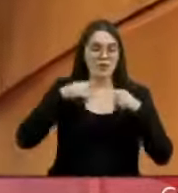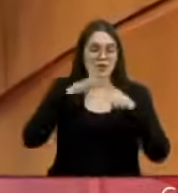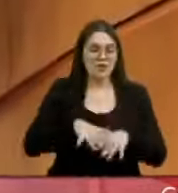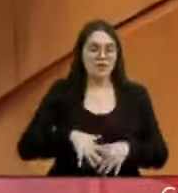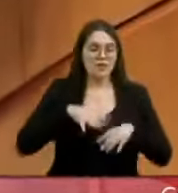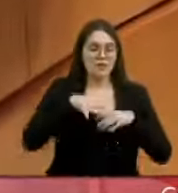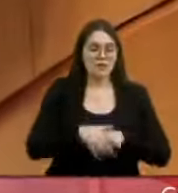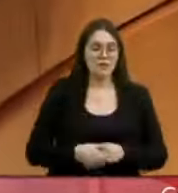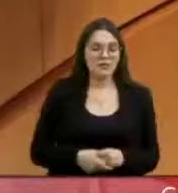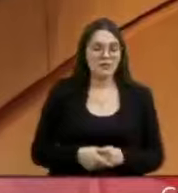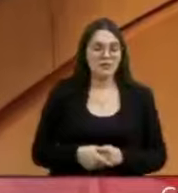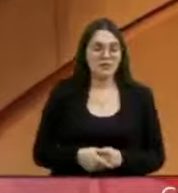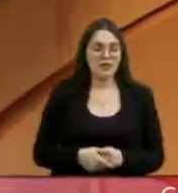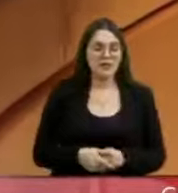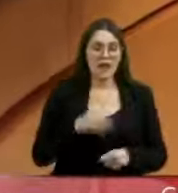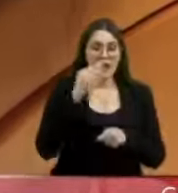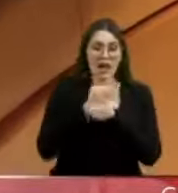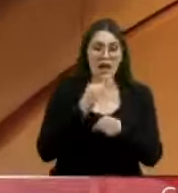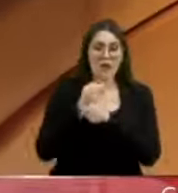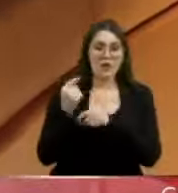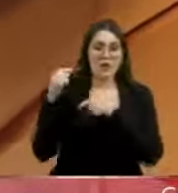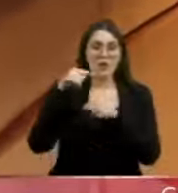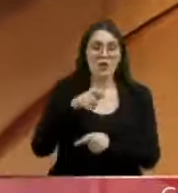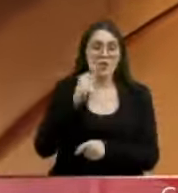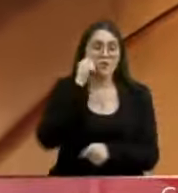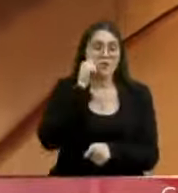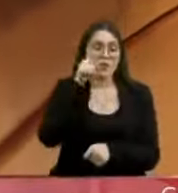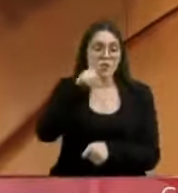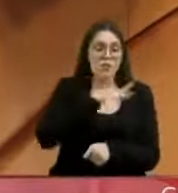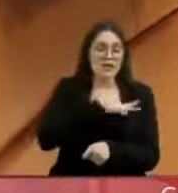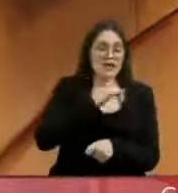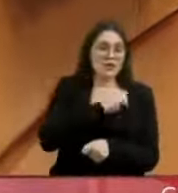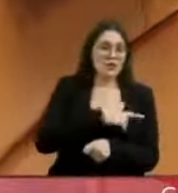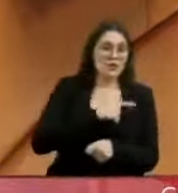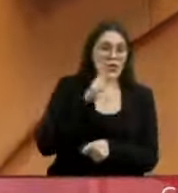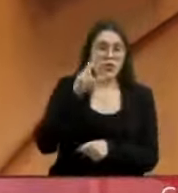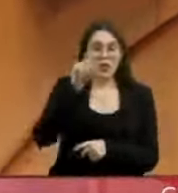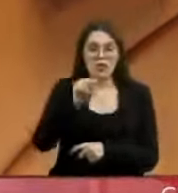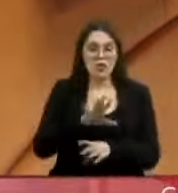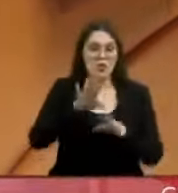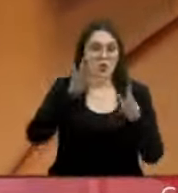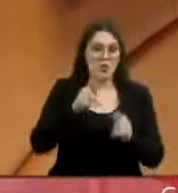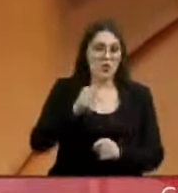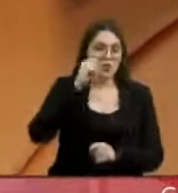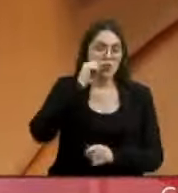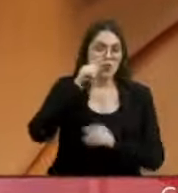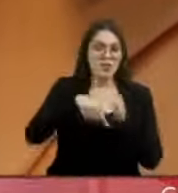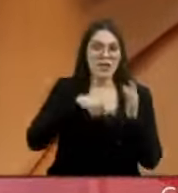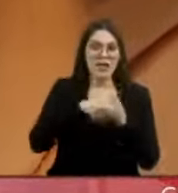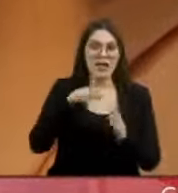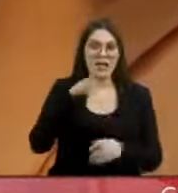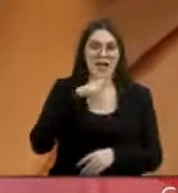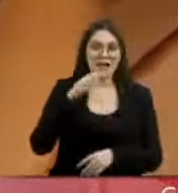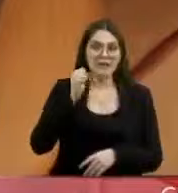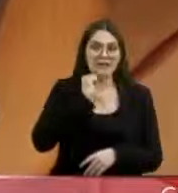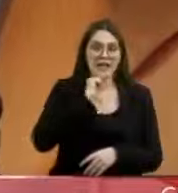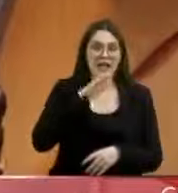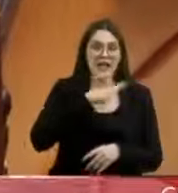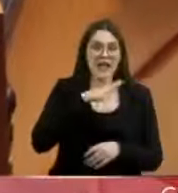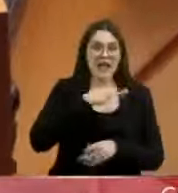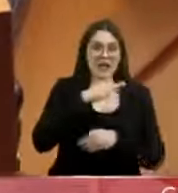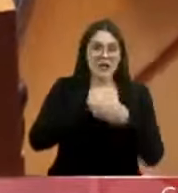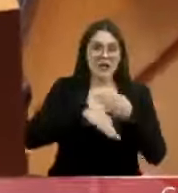aquí, les pese lo que les pese, en la Cámara de Senadoras y Senadores